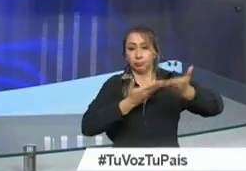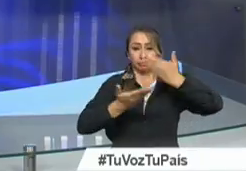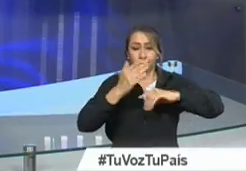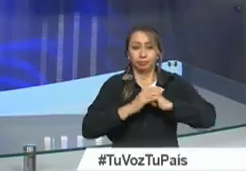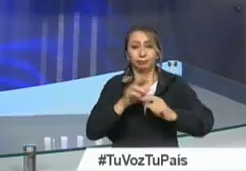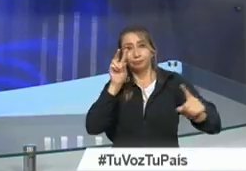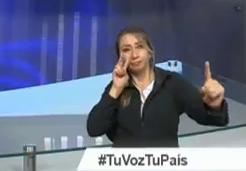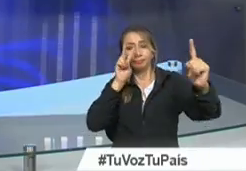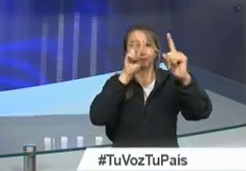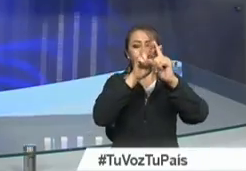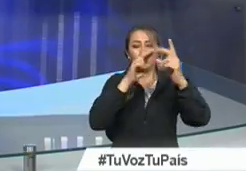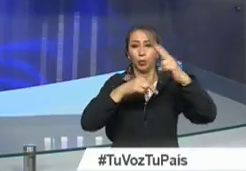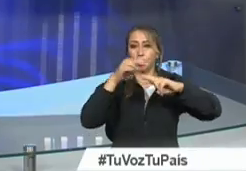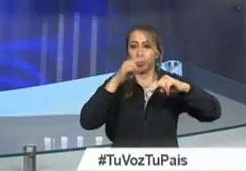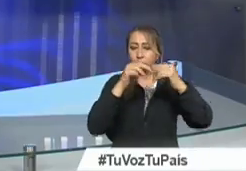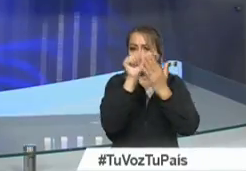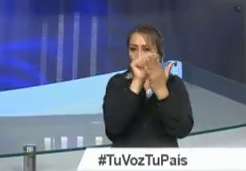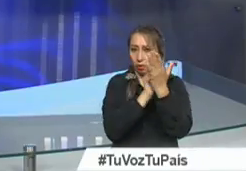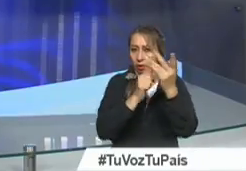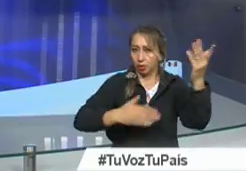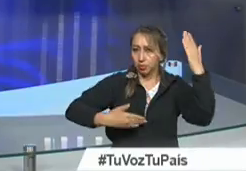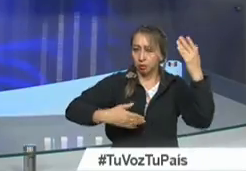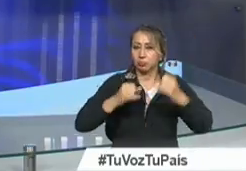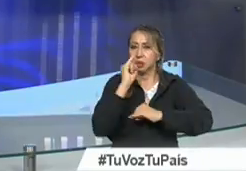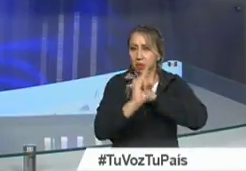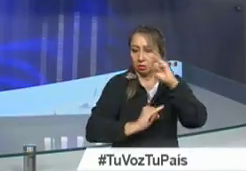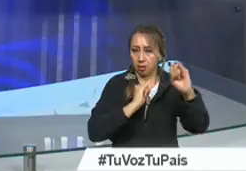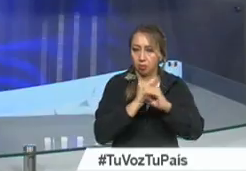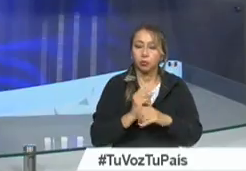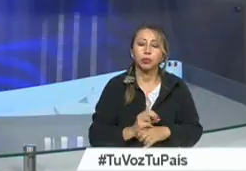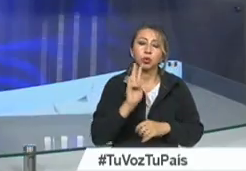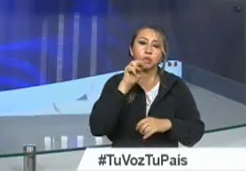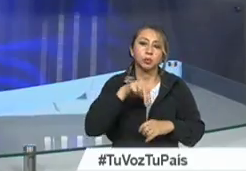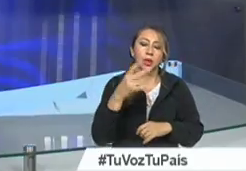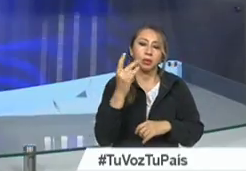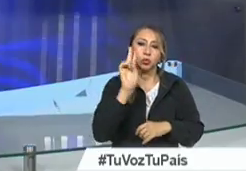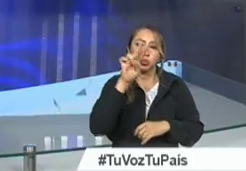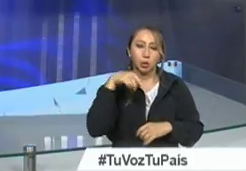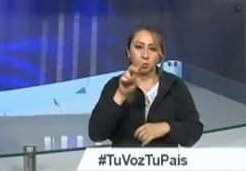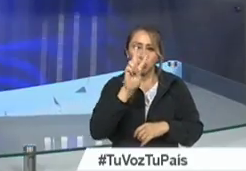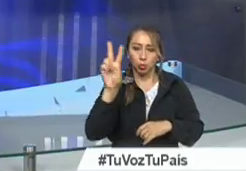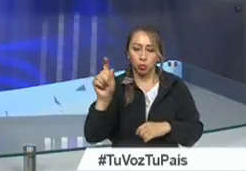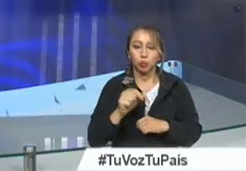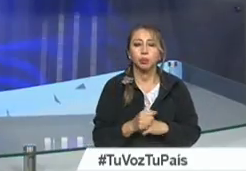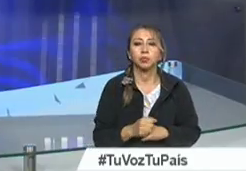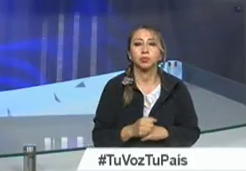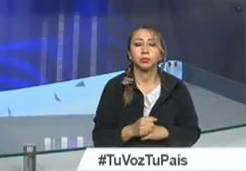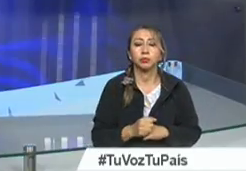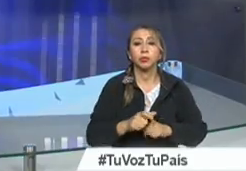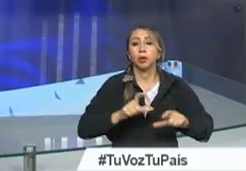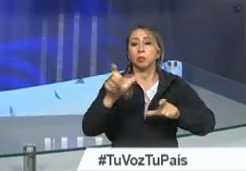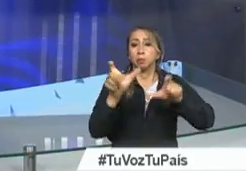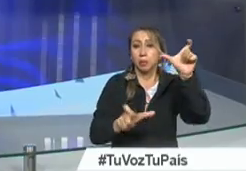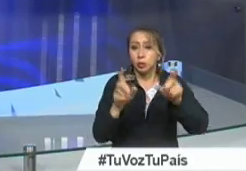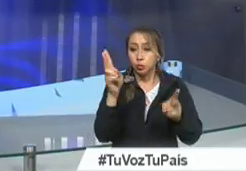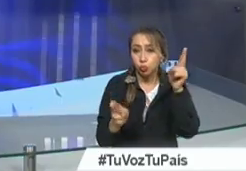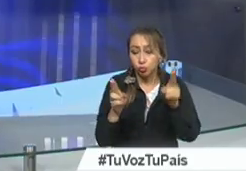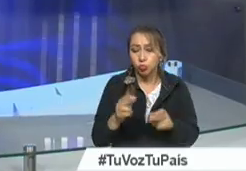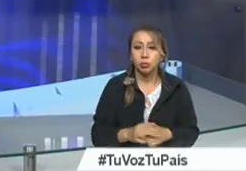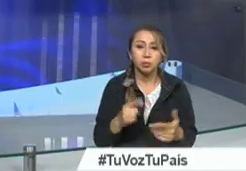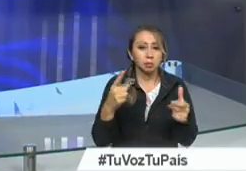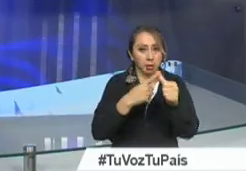miras a la construcción de la agenda de política exterior 2017 2021 se discutió la movilidad humana como primer tema de